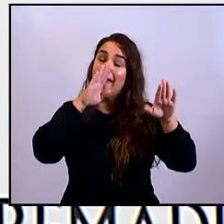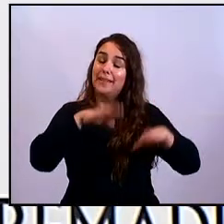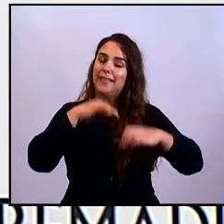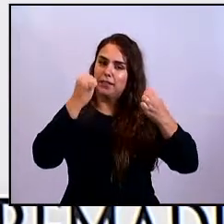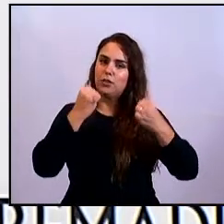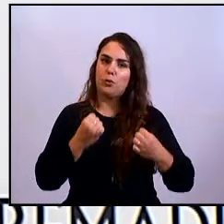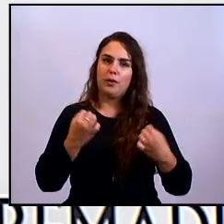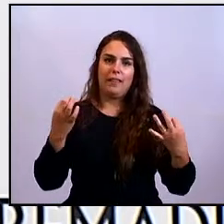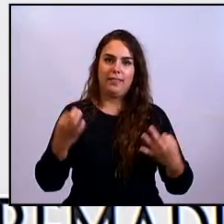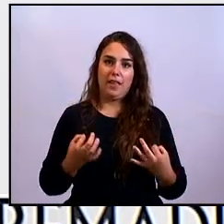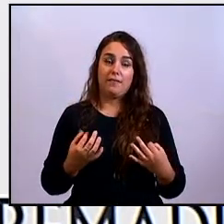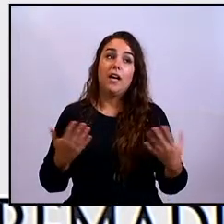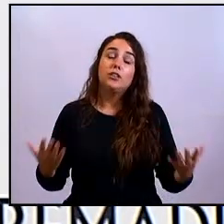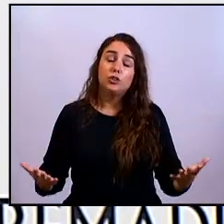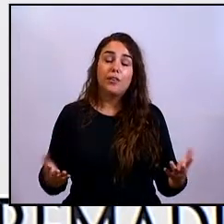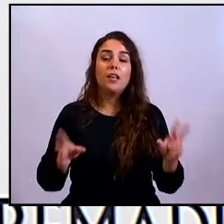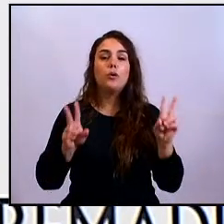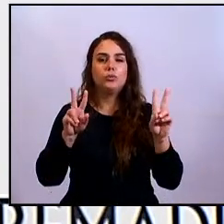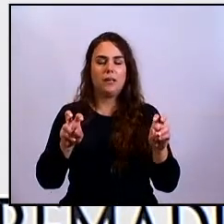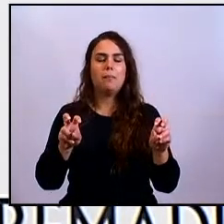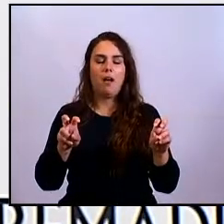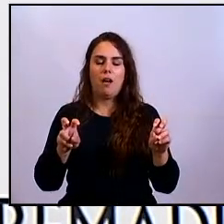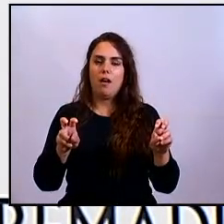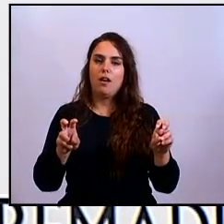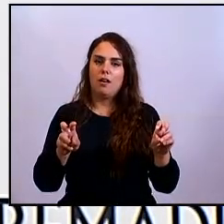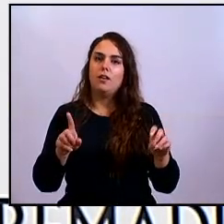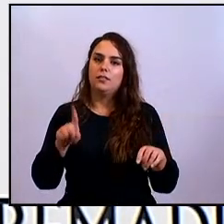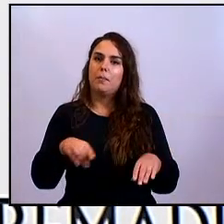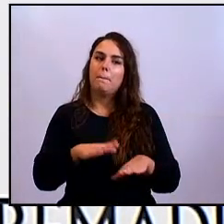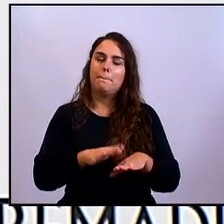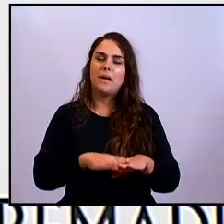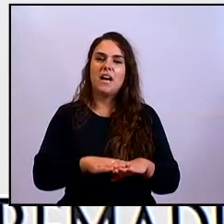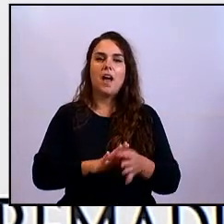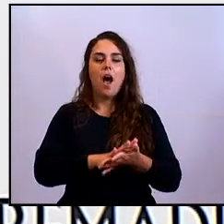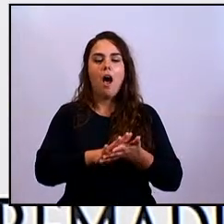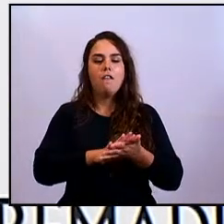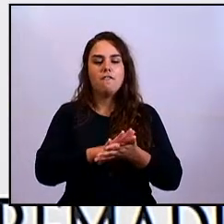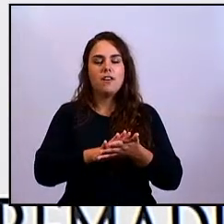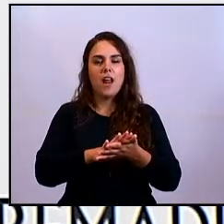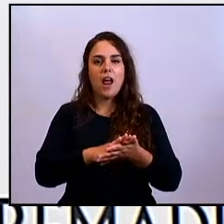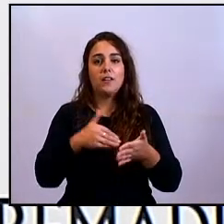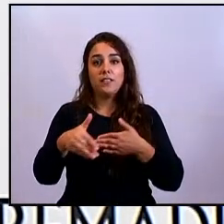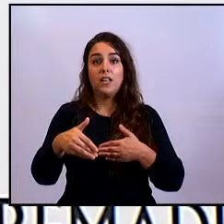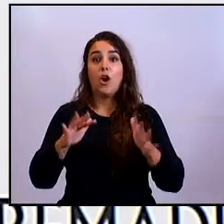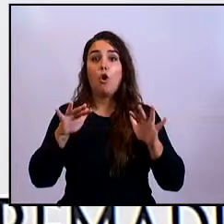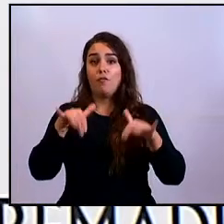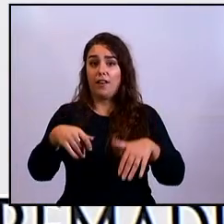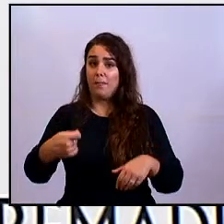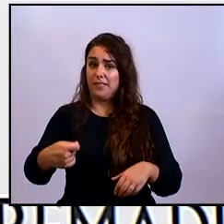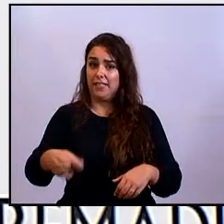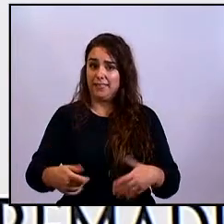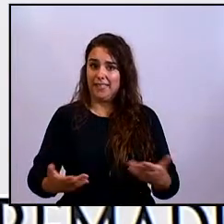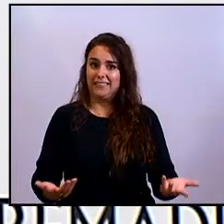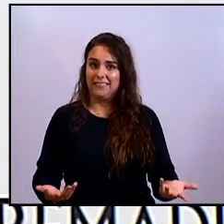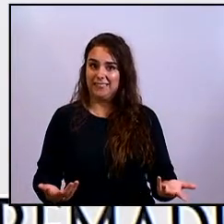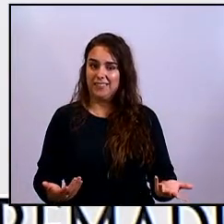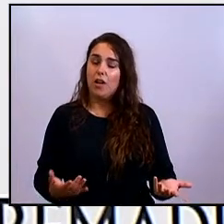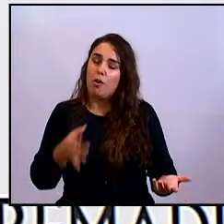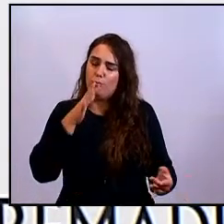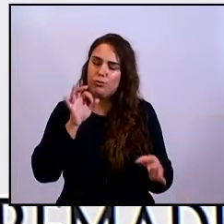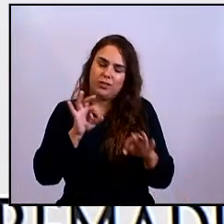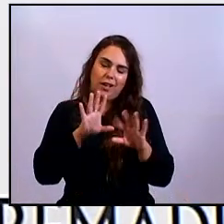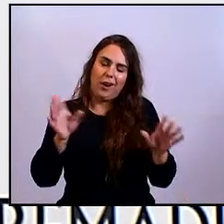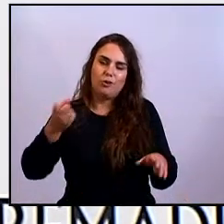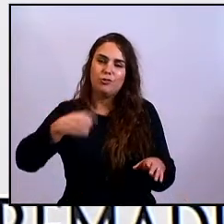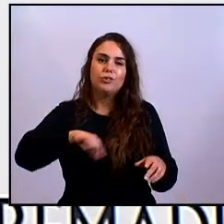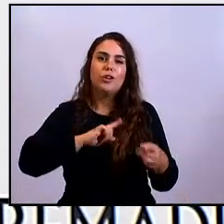institucional y será una de las cuestiones que también tendremos que tratar en la conferencia de presidentes porque, lógicamente,